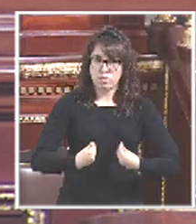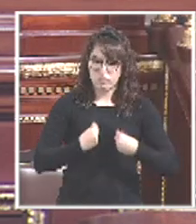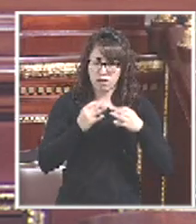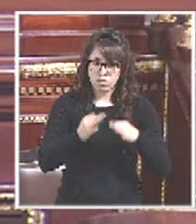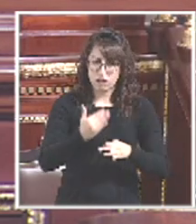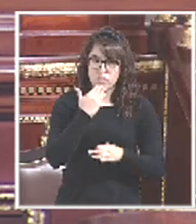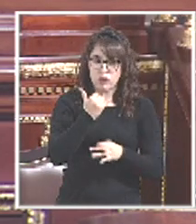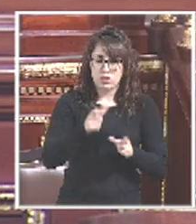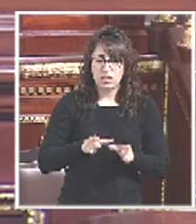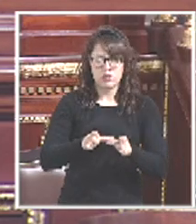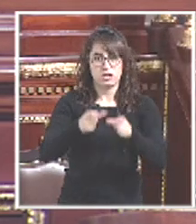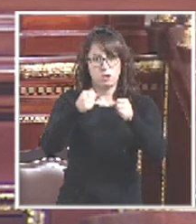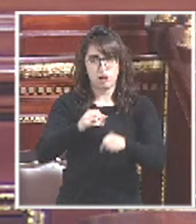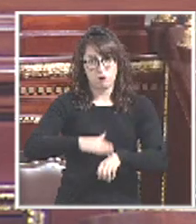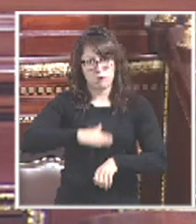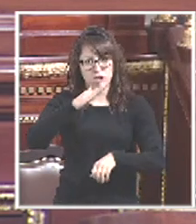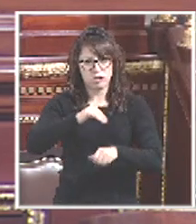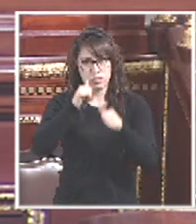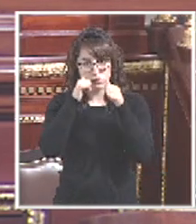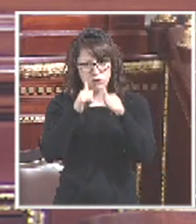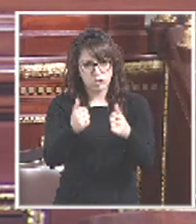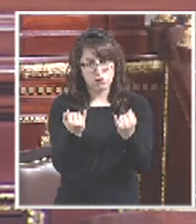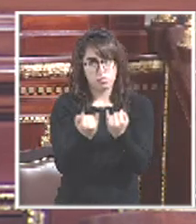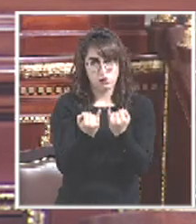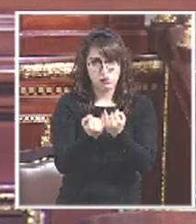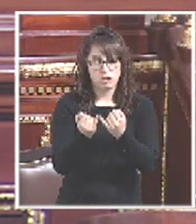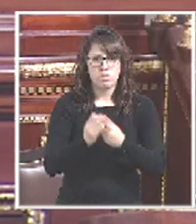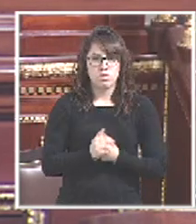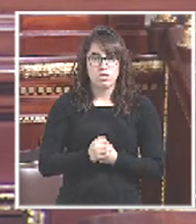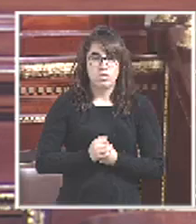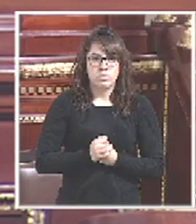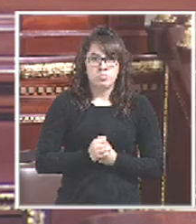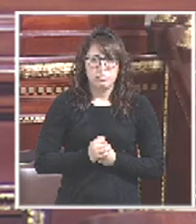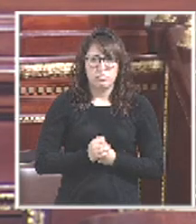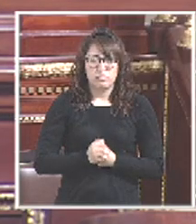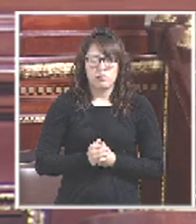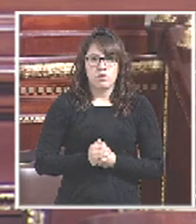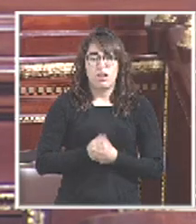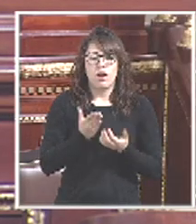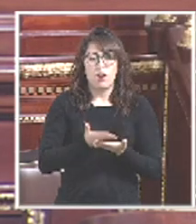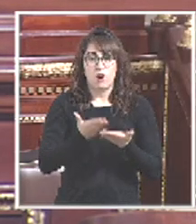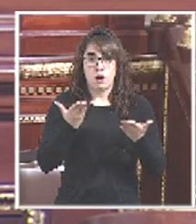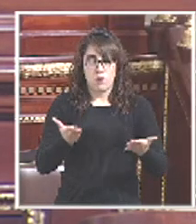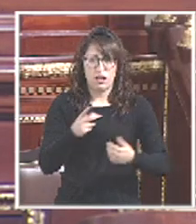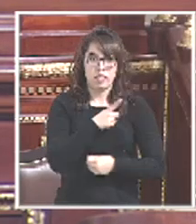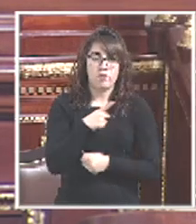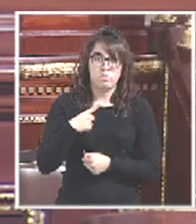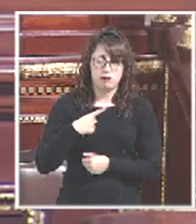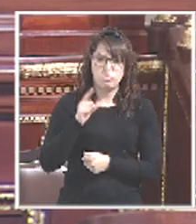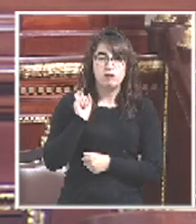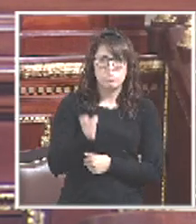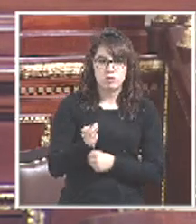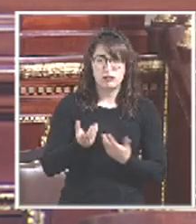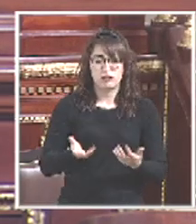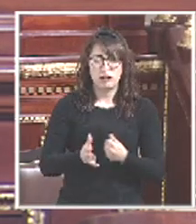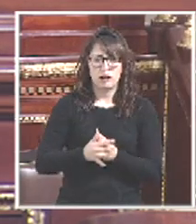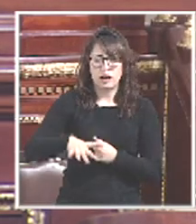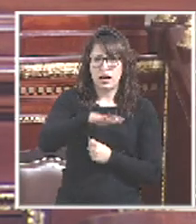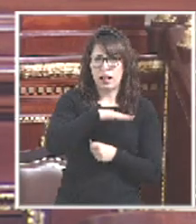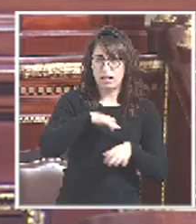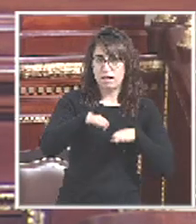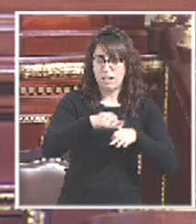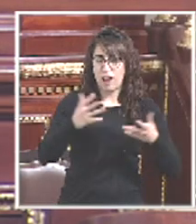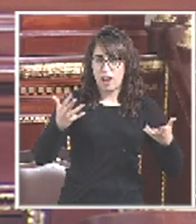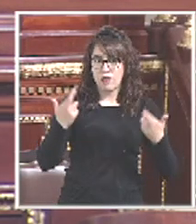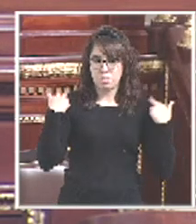seguridad principalmente. Y ante los malos resultados debemos reconocer que los esfuerzos realizados por docentes